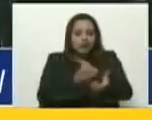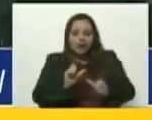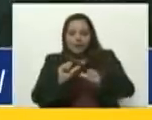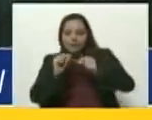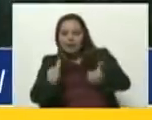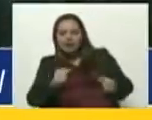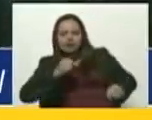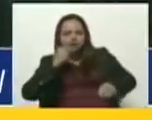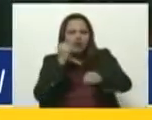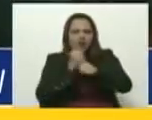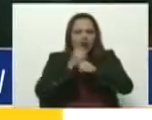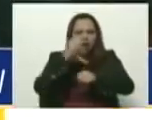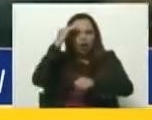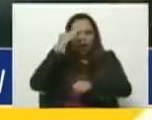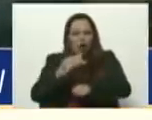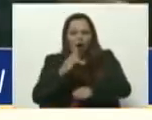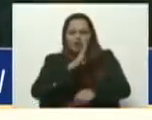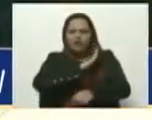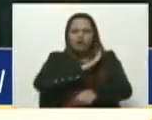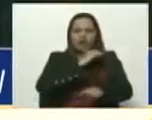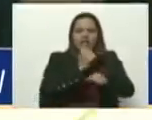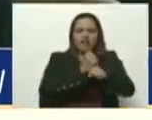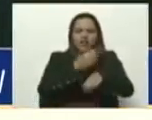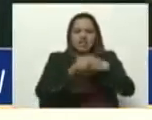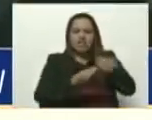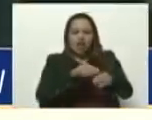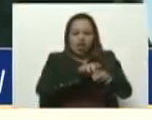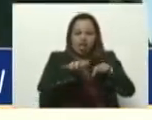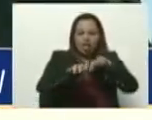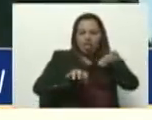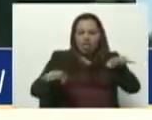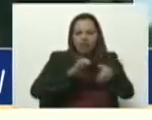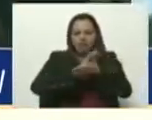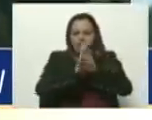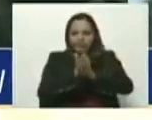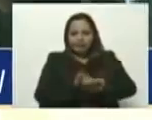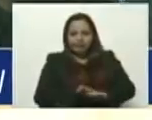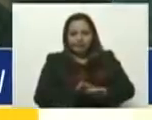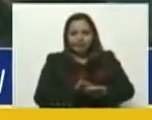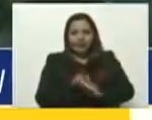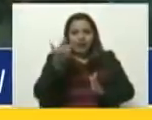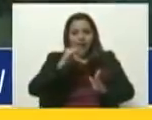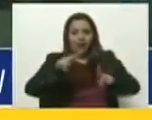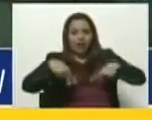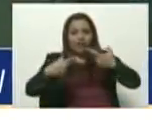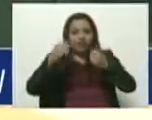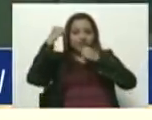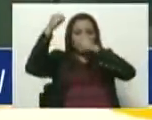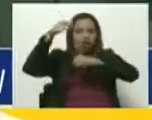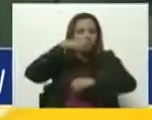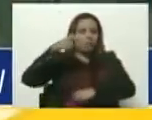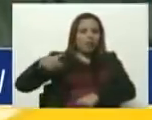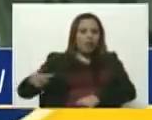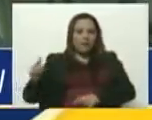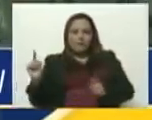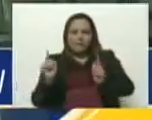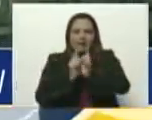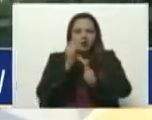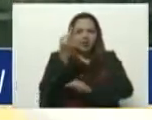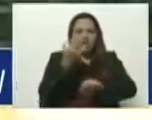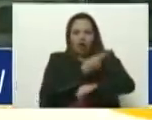de su propia operación que dio como resultado una victoria popular en menos de tres